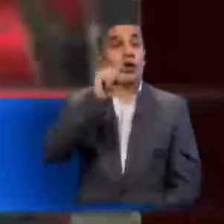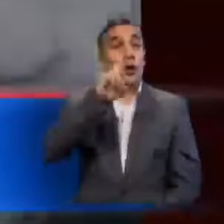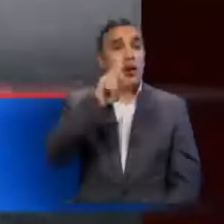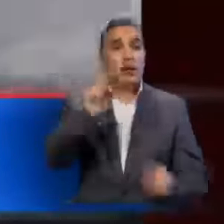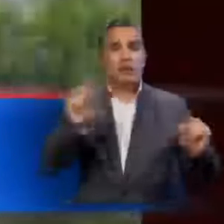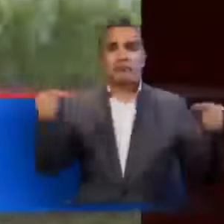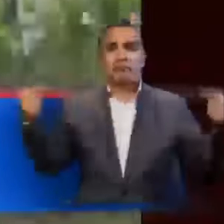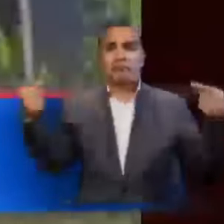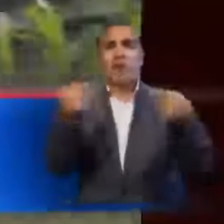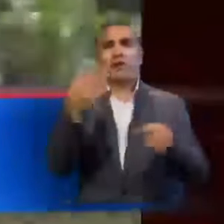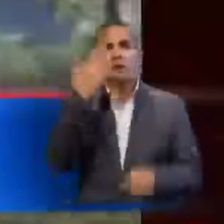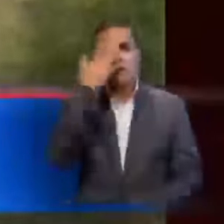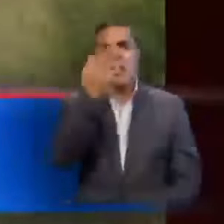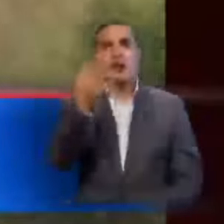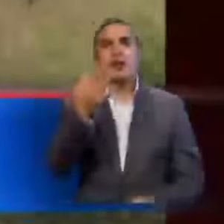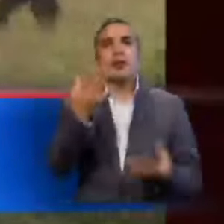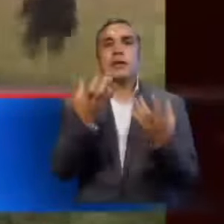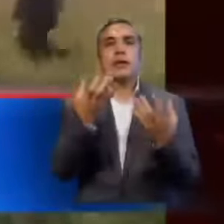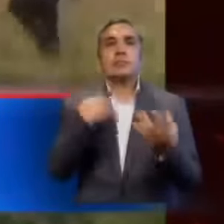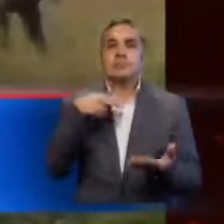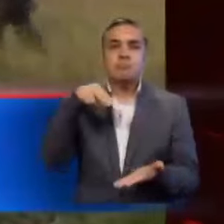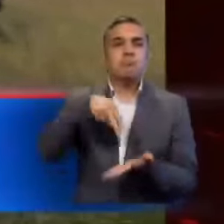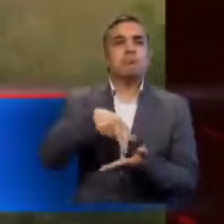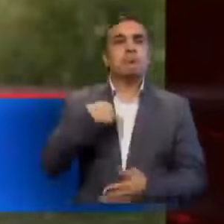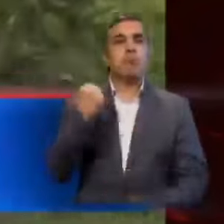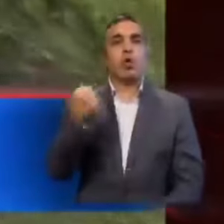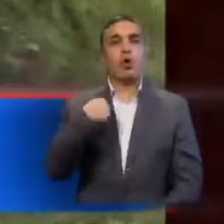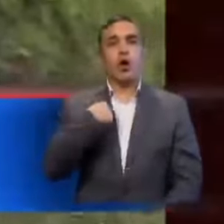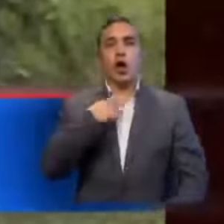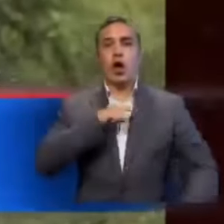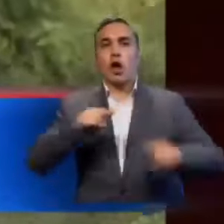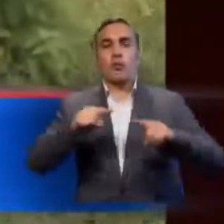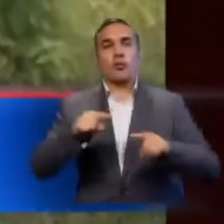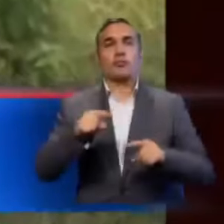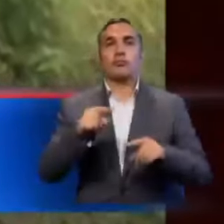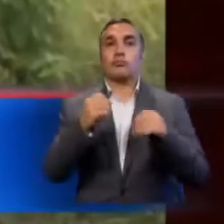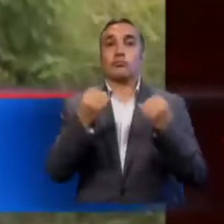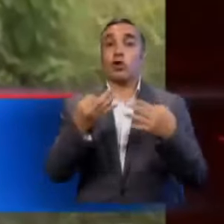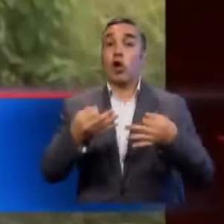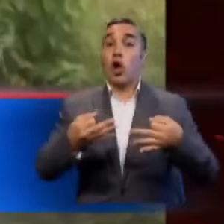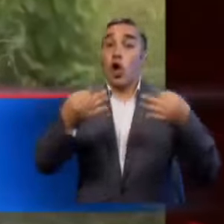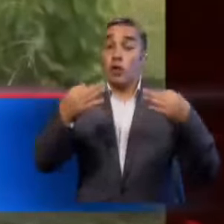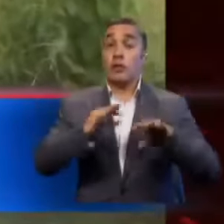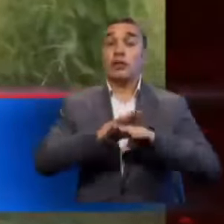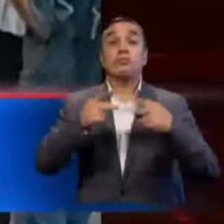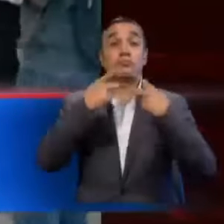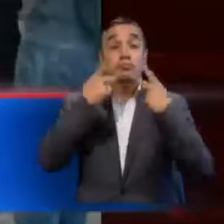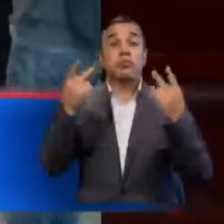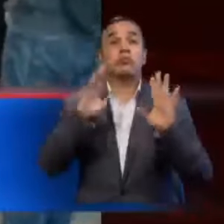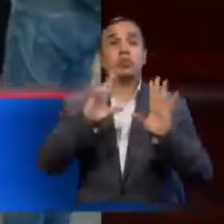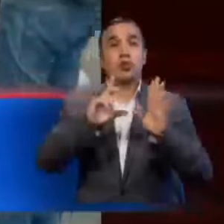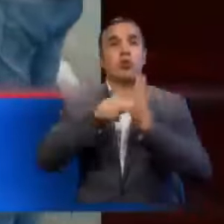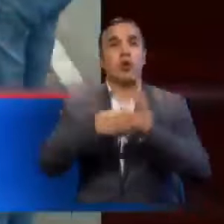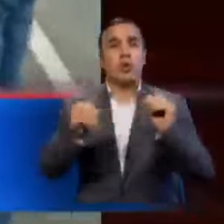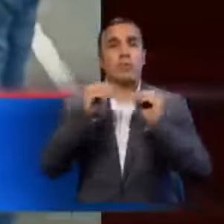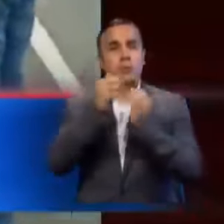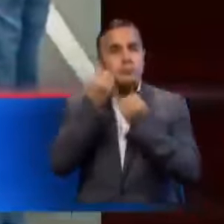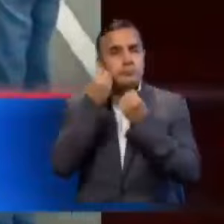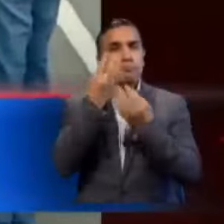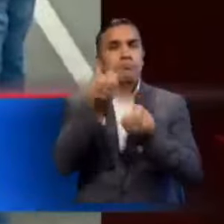que como conocemos, ellos buscan pues imponer su poder. Al momento son cifras oficiales, que obviamente se las van a ir